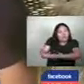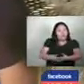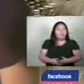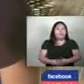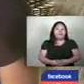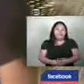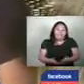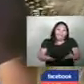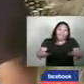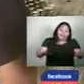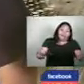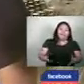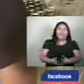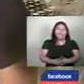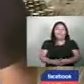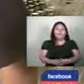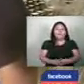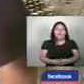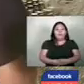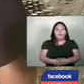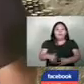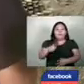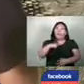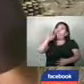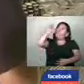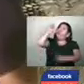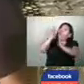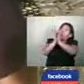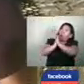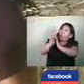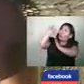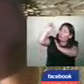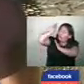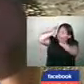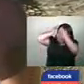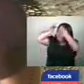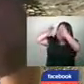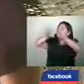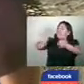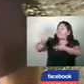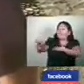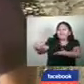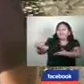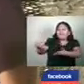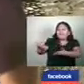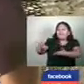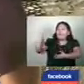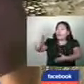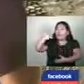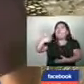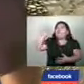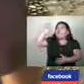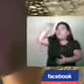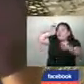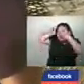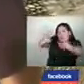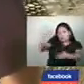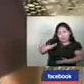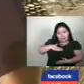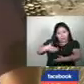Y pues yo le digo a Dios que si esa fue su voluntad de que mi hijo pues